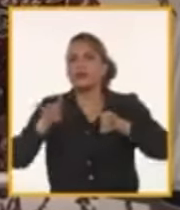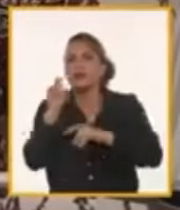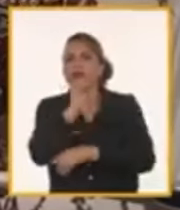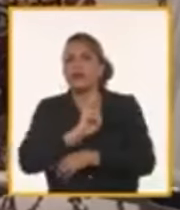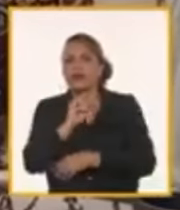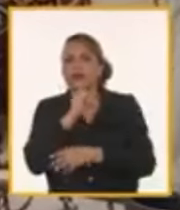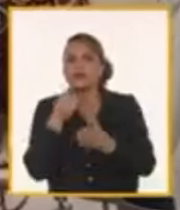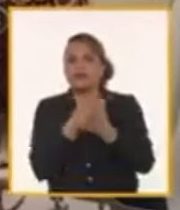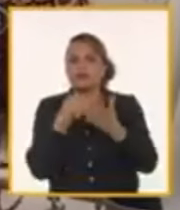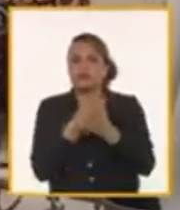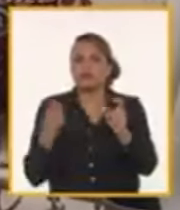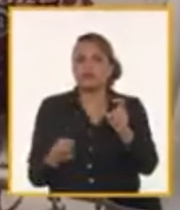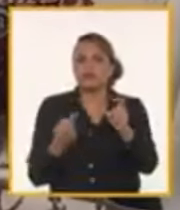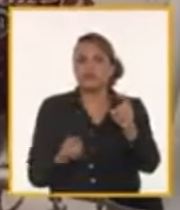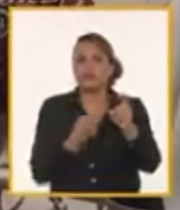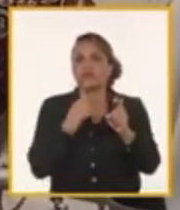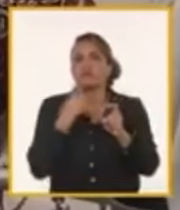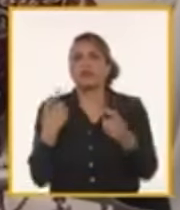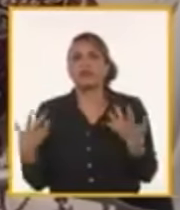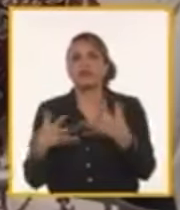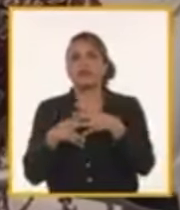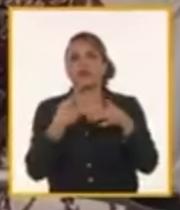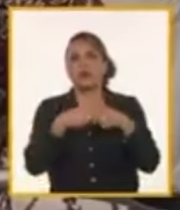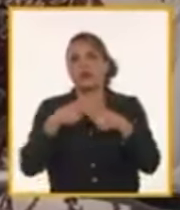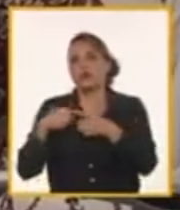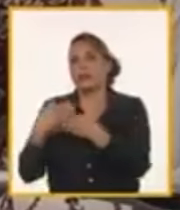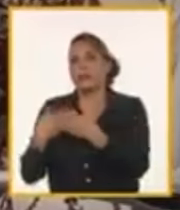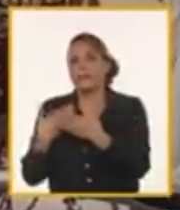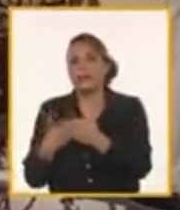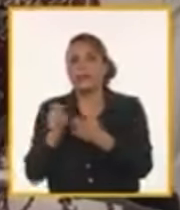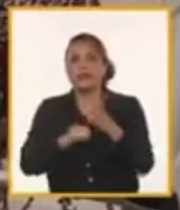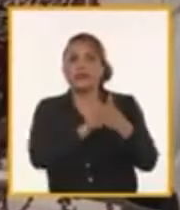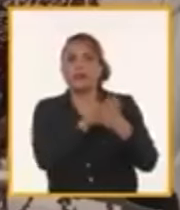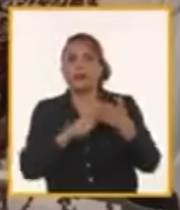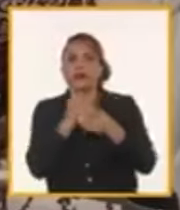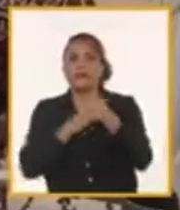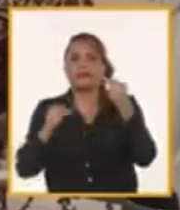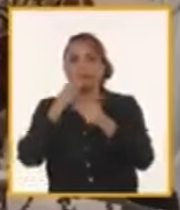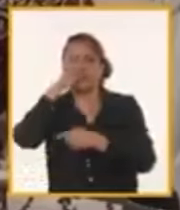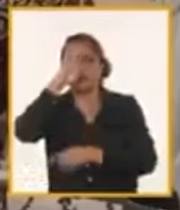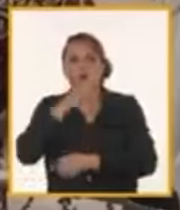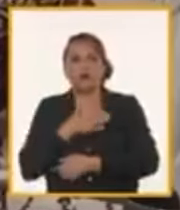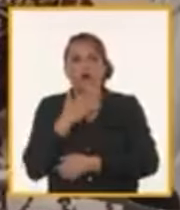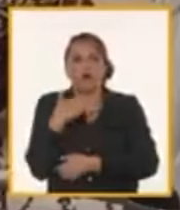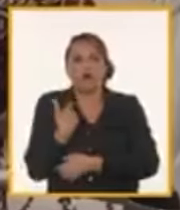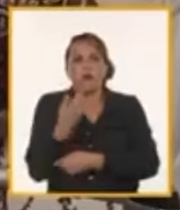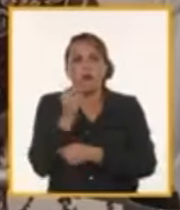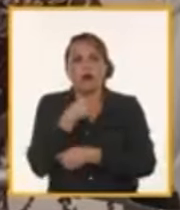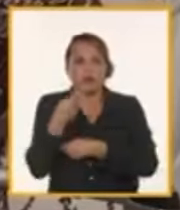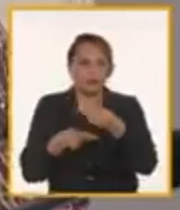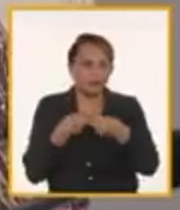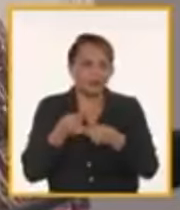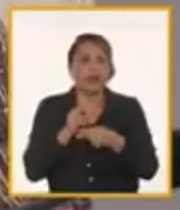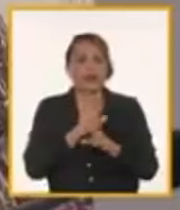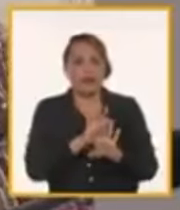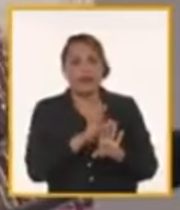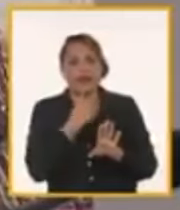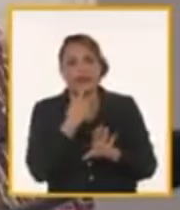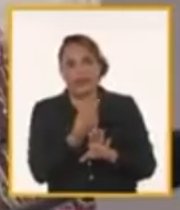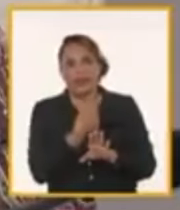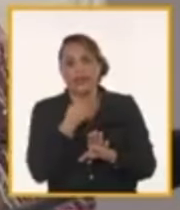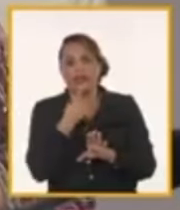esos desafíos esa relación con el resto de los organismos y con los planes priorizados del país bueno nosotros nos organizamos realmente por